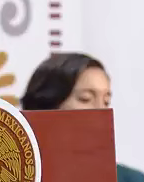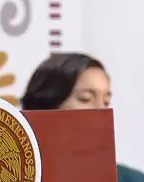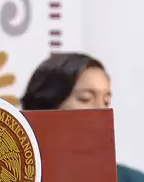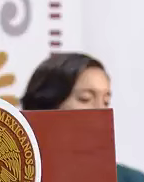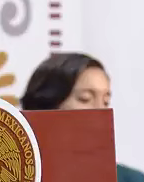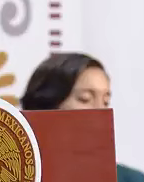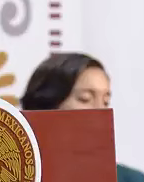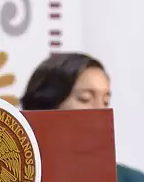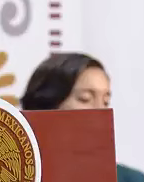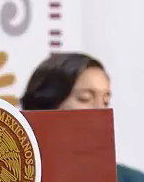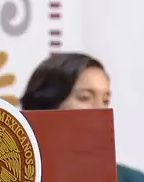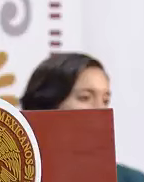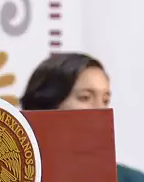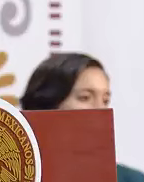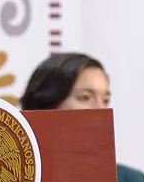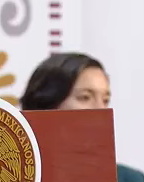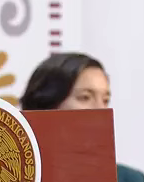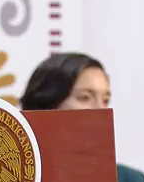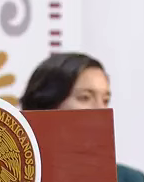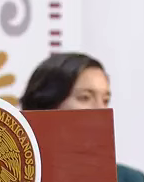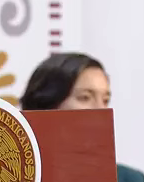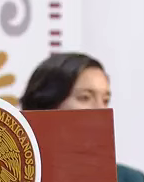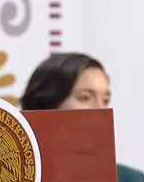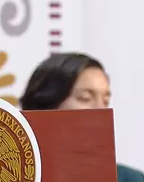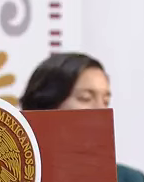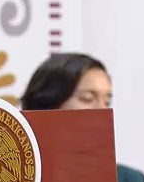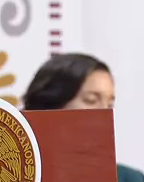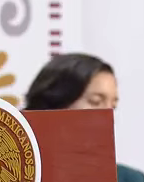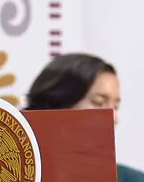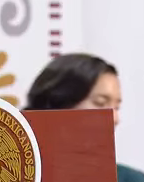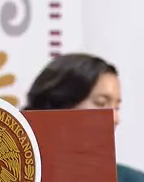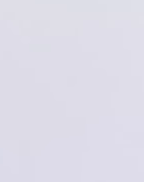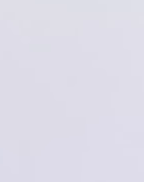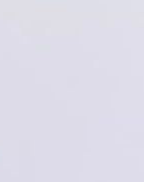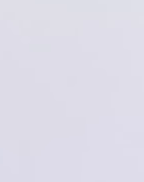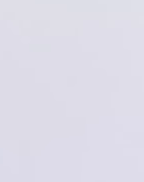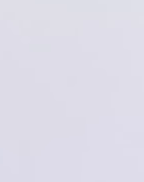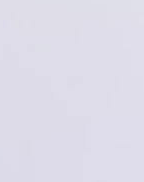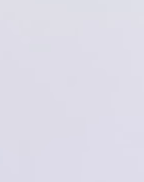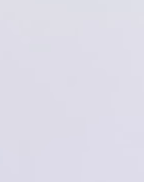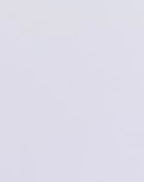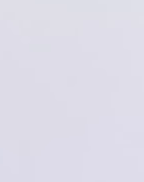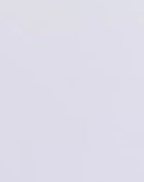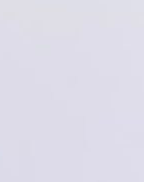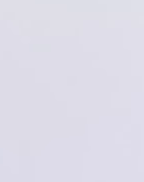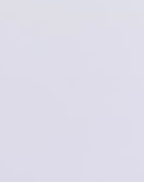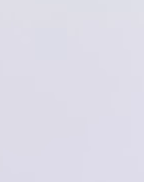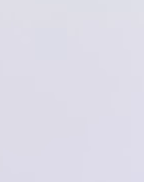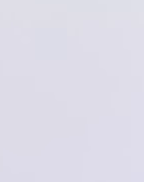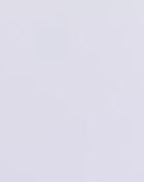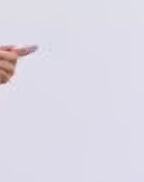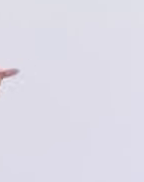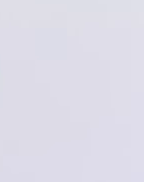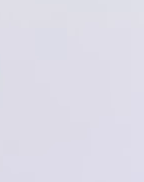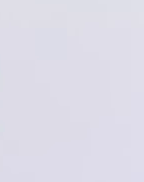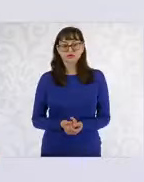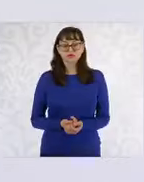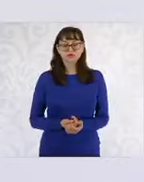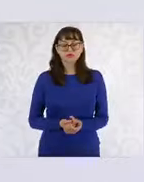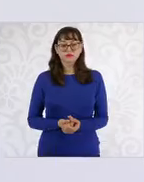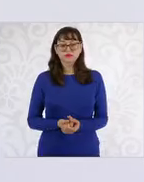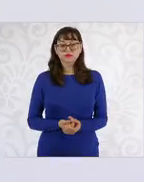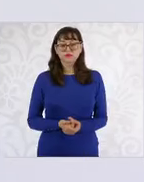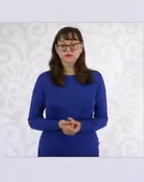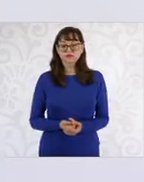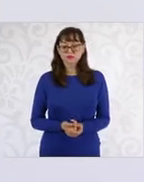que afectan mucho a la ciudadanía. La gran mayoría de ellos, por cierto, del fuero común. Eso no,